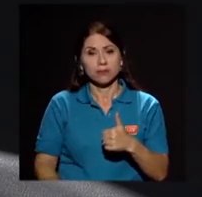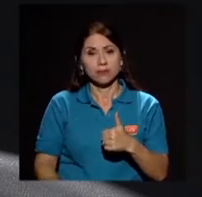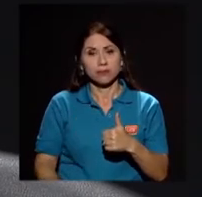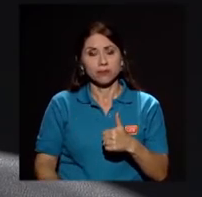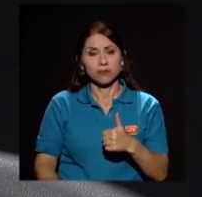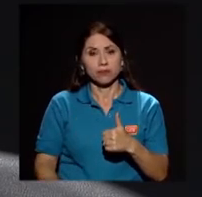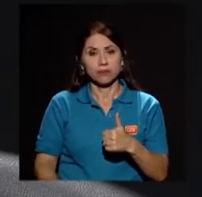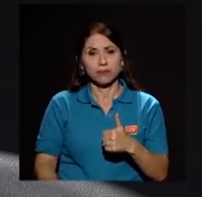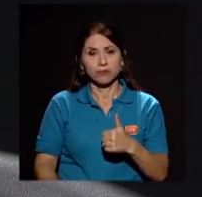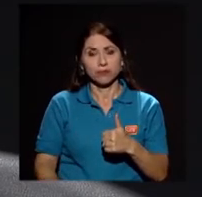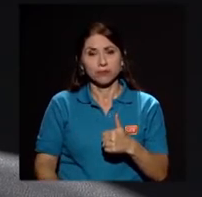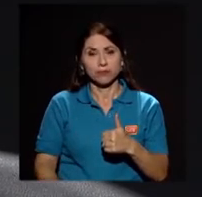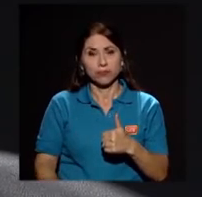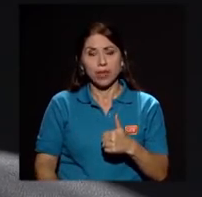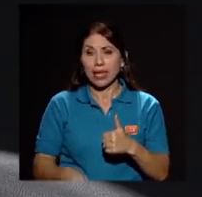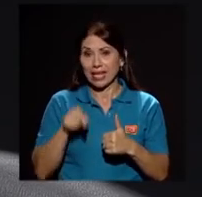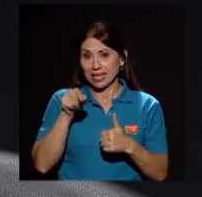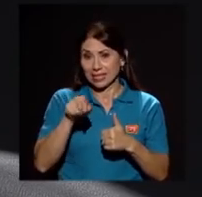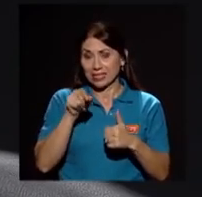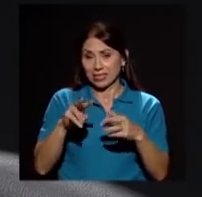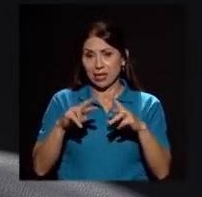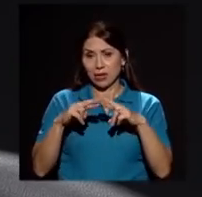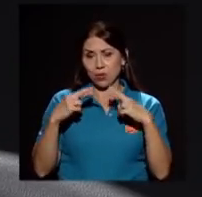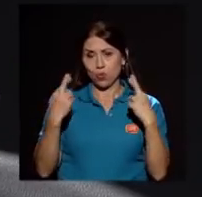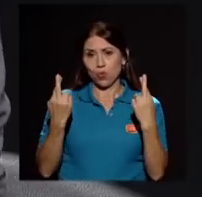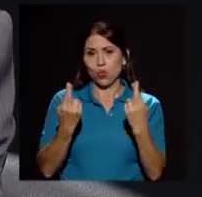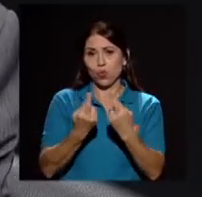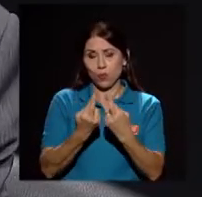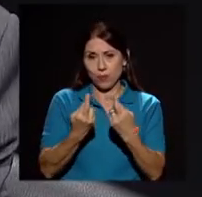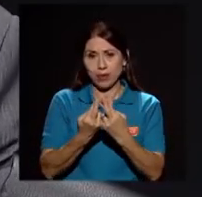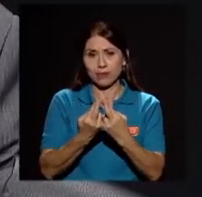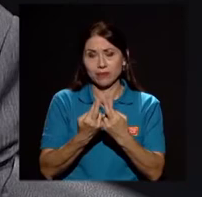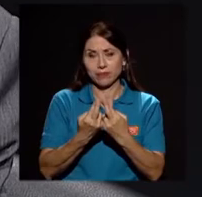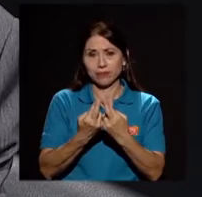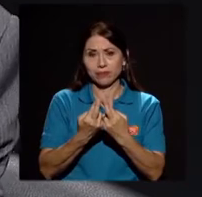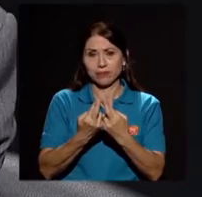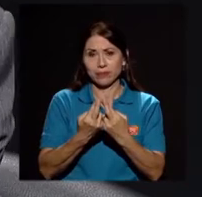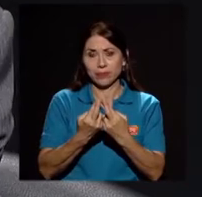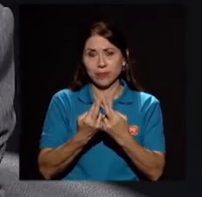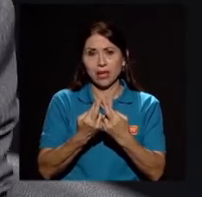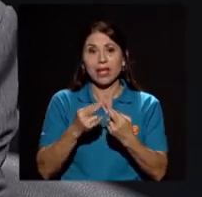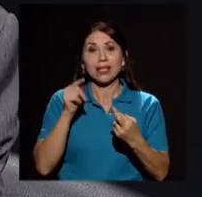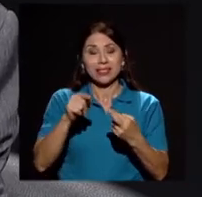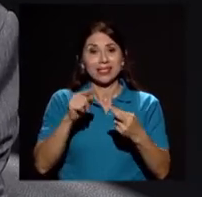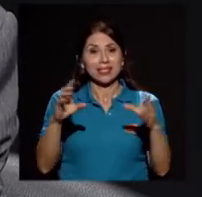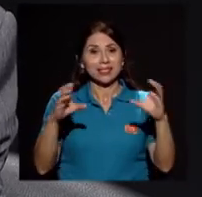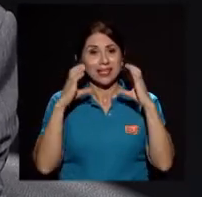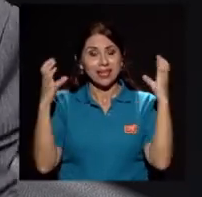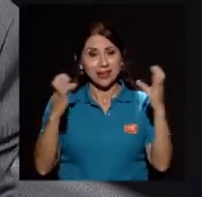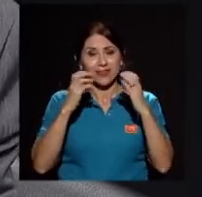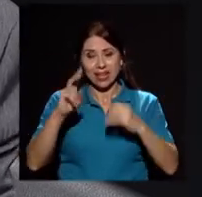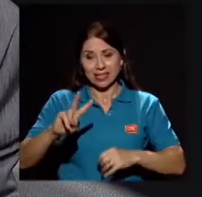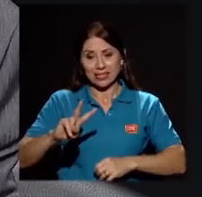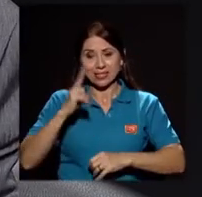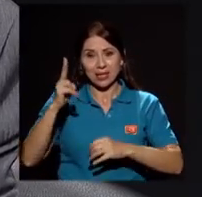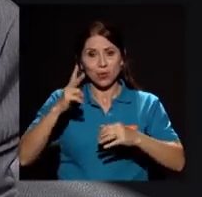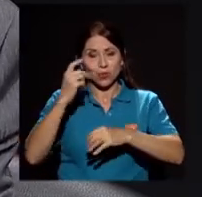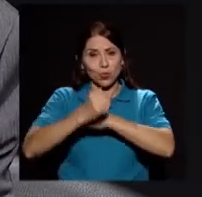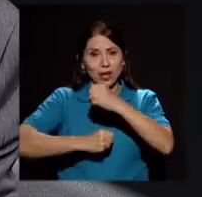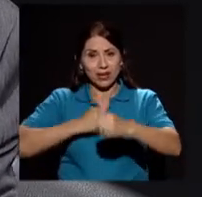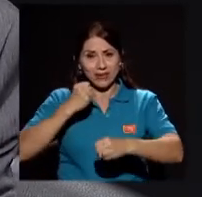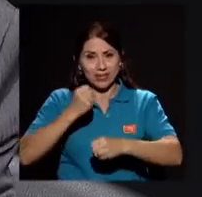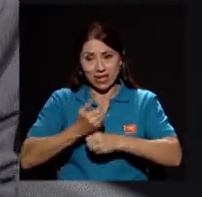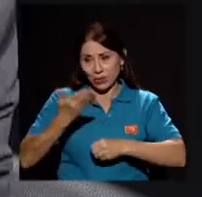esta esta cumbre va a celebrar el segundo aniversario del acuerdo de